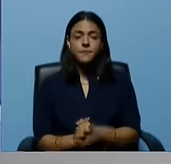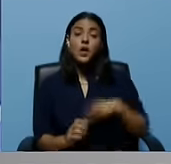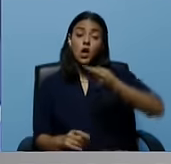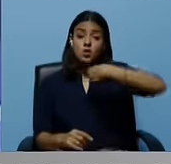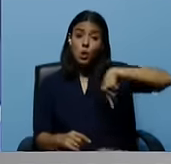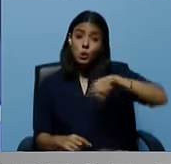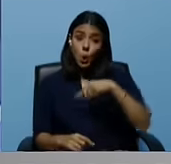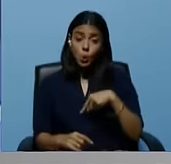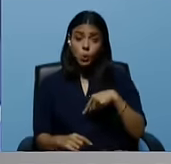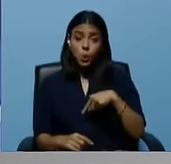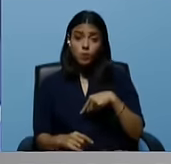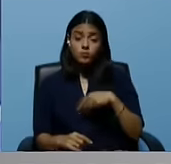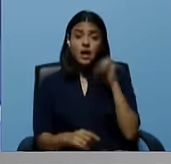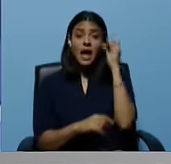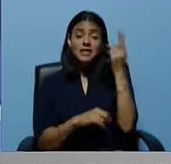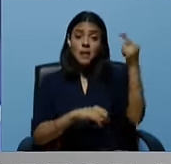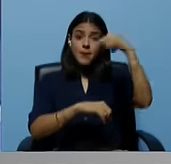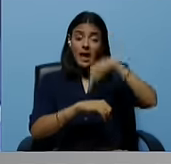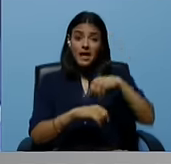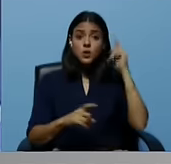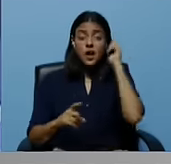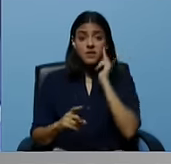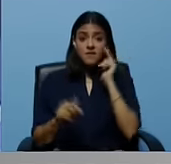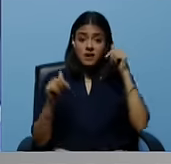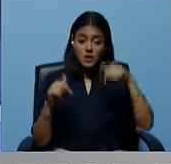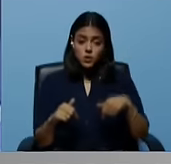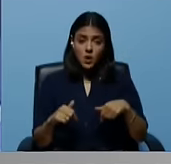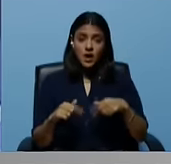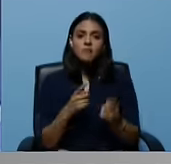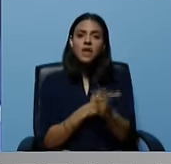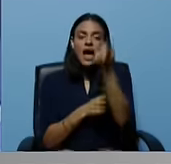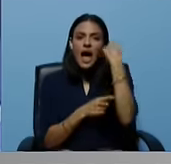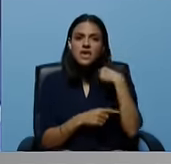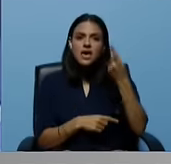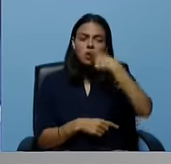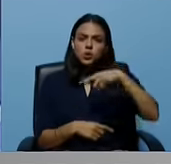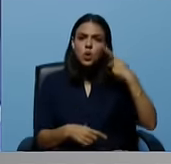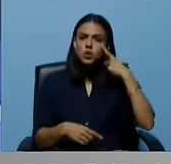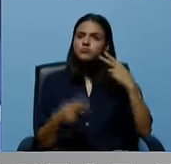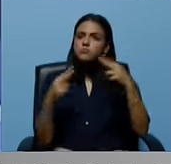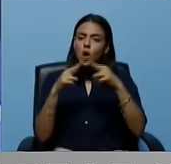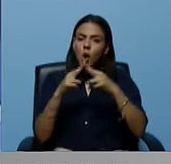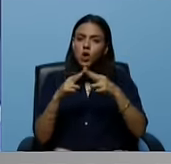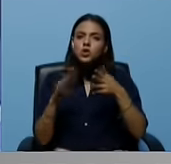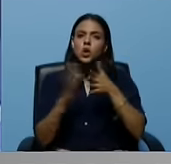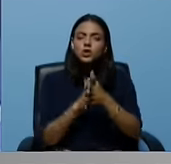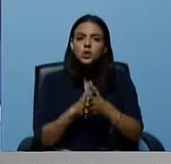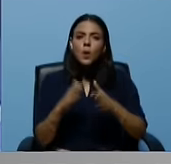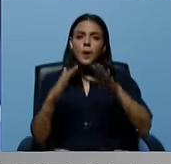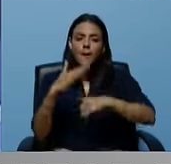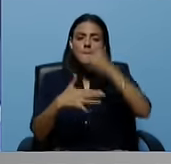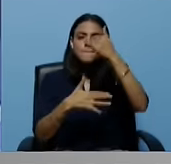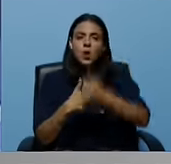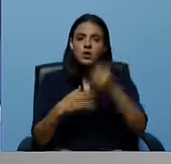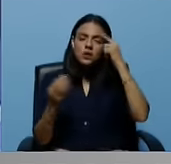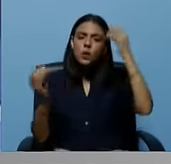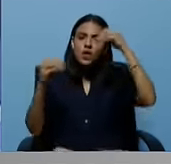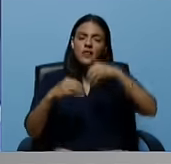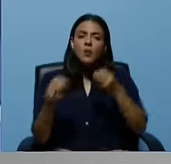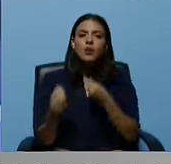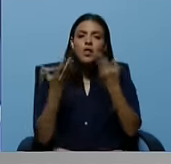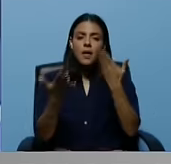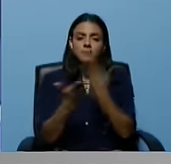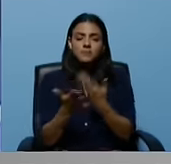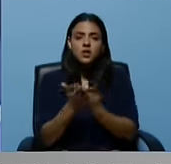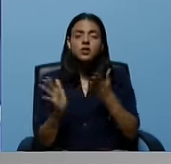Nosotros, la Asamblea Nacional de la República Bolivariana de Venezuela, ayer conoció del proyecto de acuerdo presentado por la Comisión